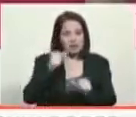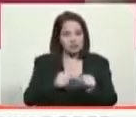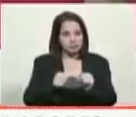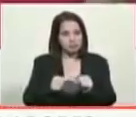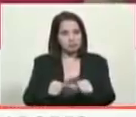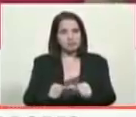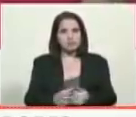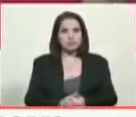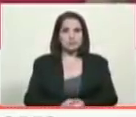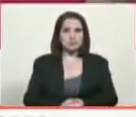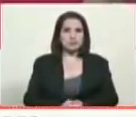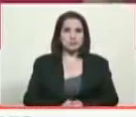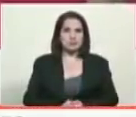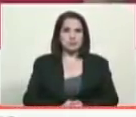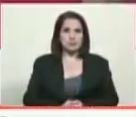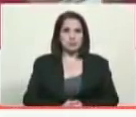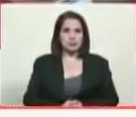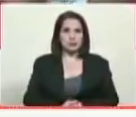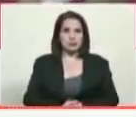siguientes.